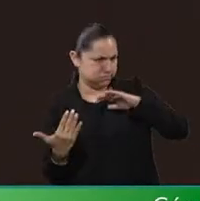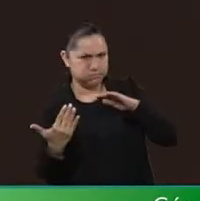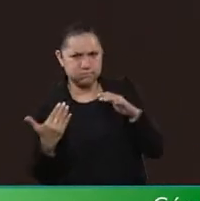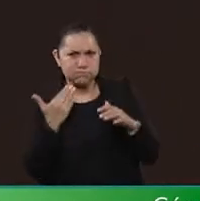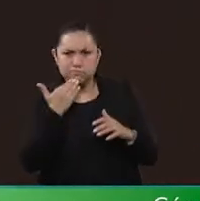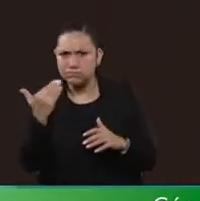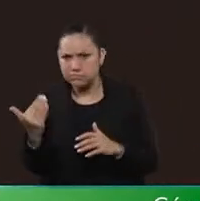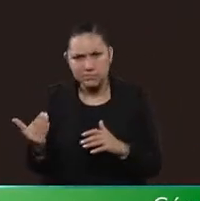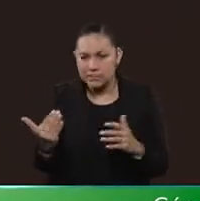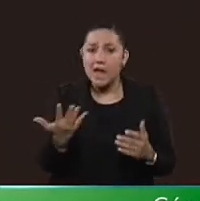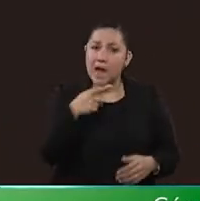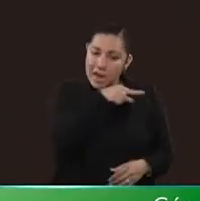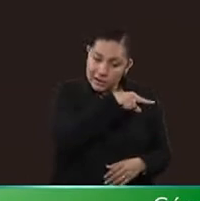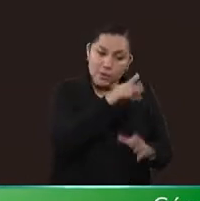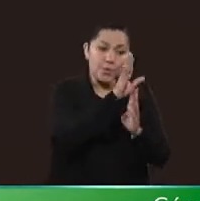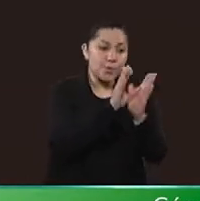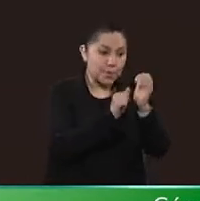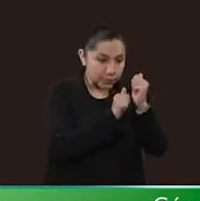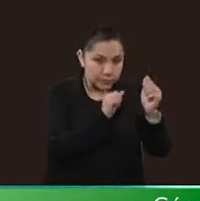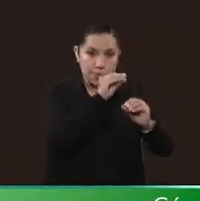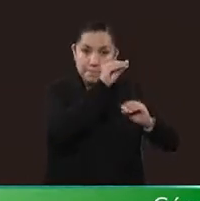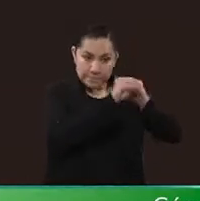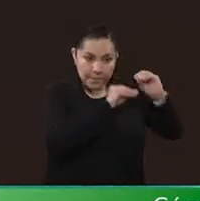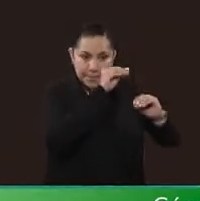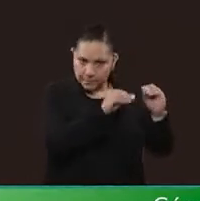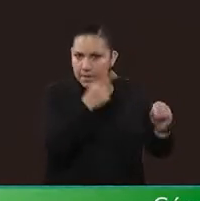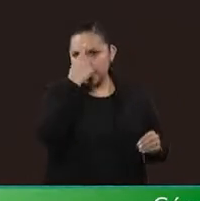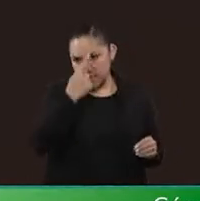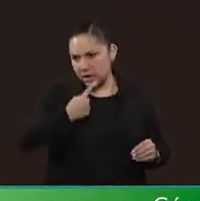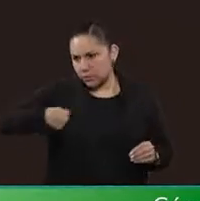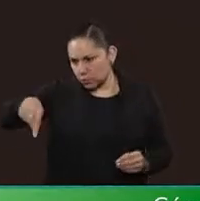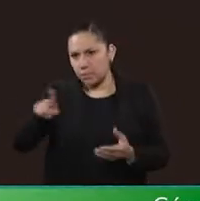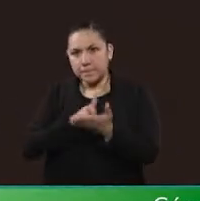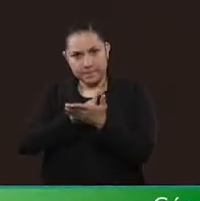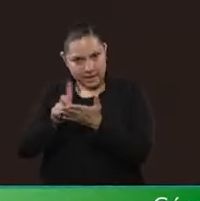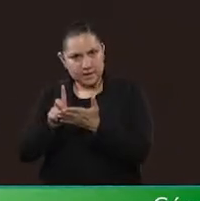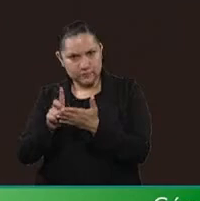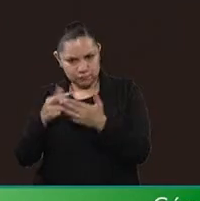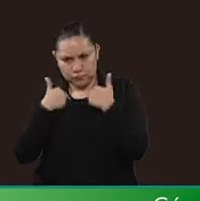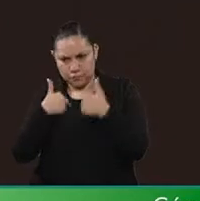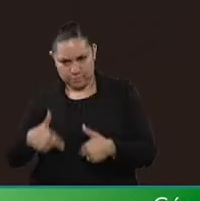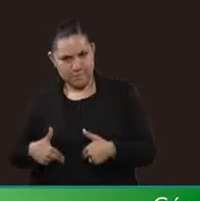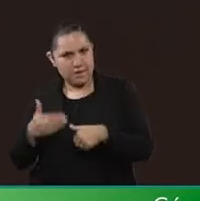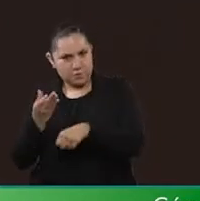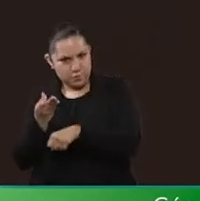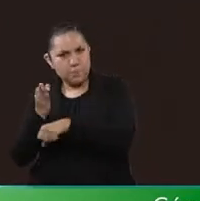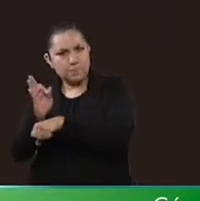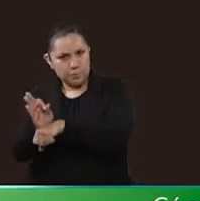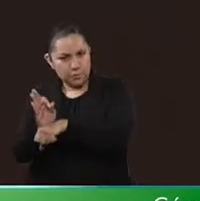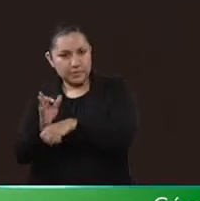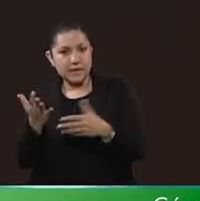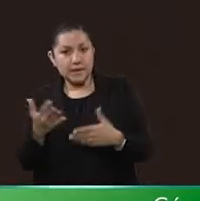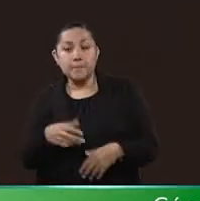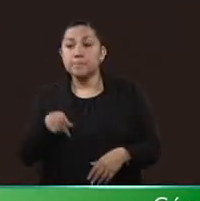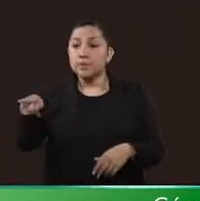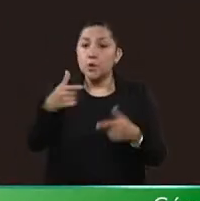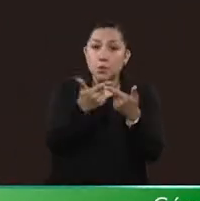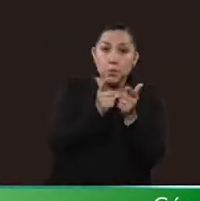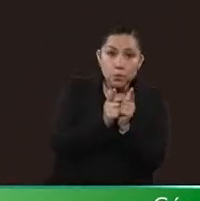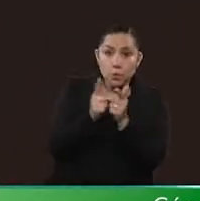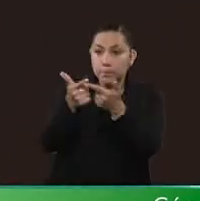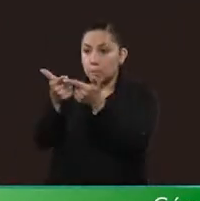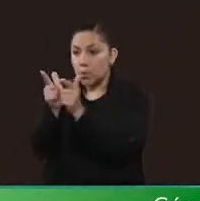humanos. La protección ante las leyes injustas es el único recurso con el que cuentan las minorías y los